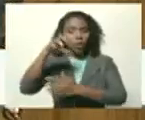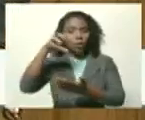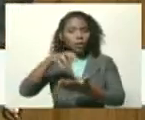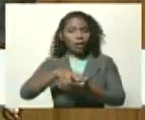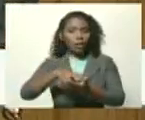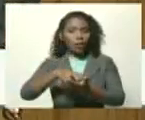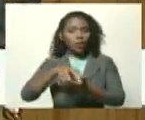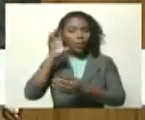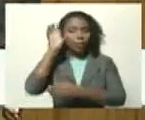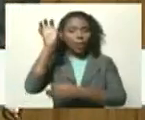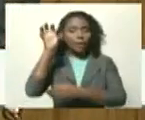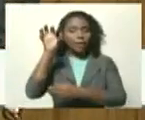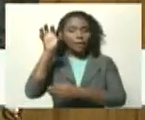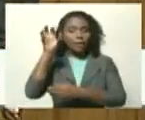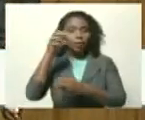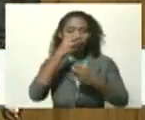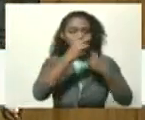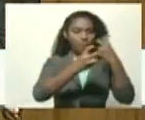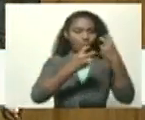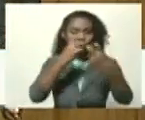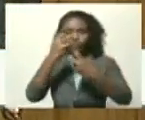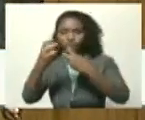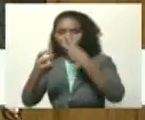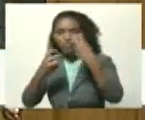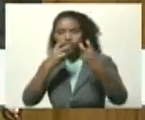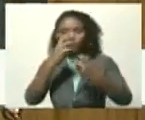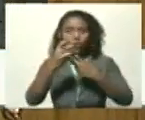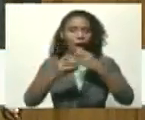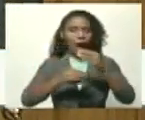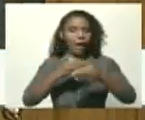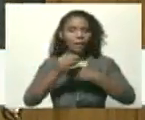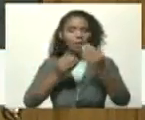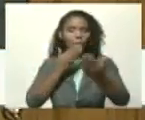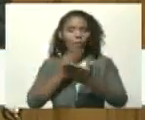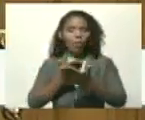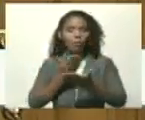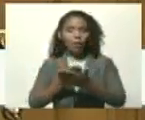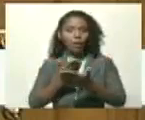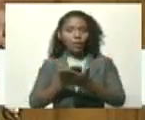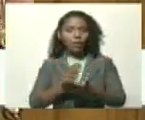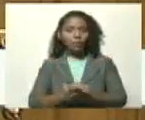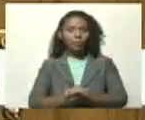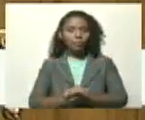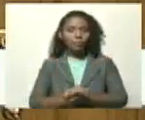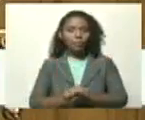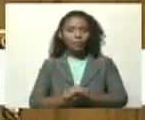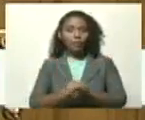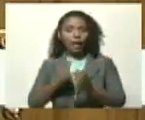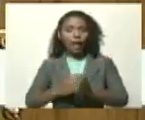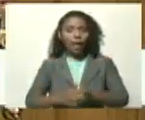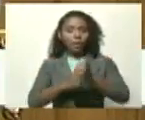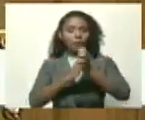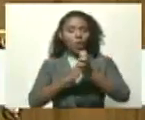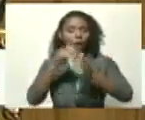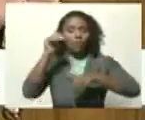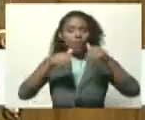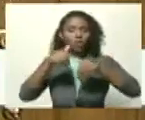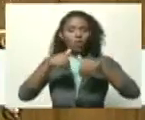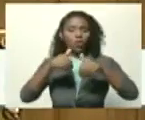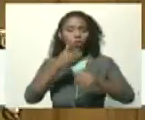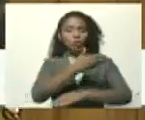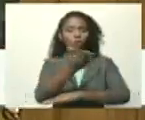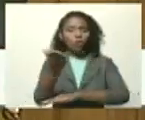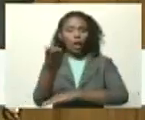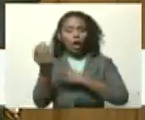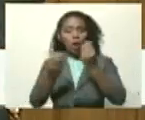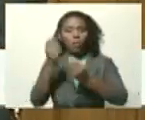y del país, recorriéndoles, haciéndoles una propuesta que condujo al voto y a la elección de ustedes